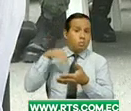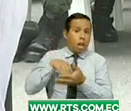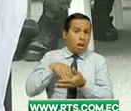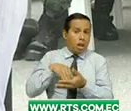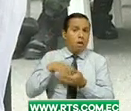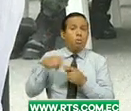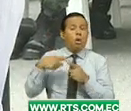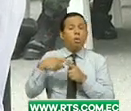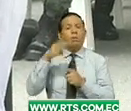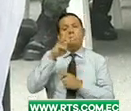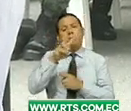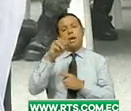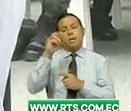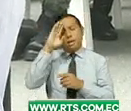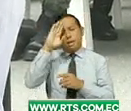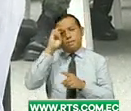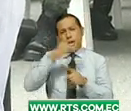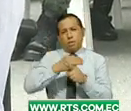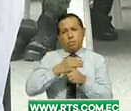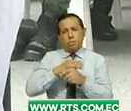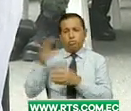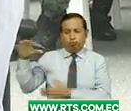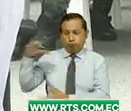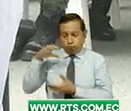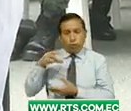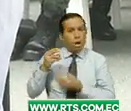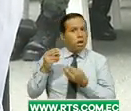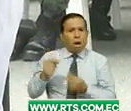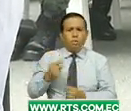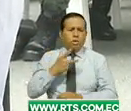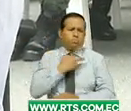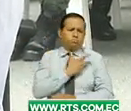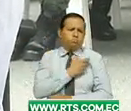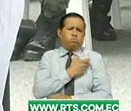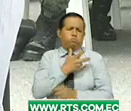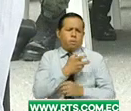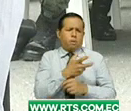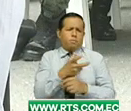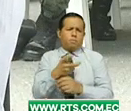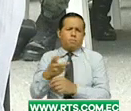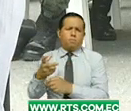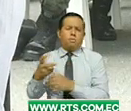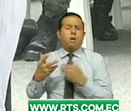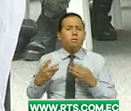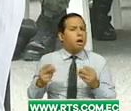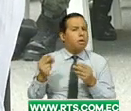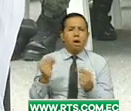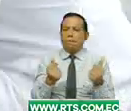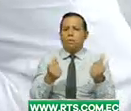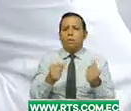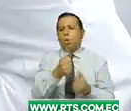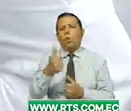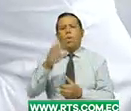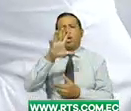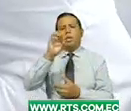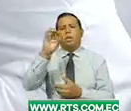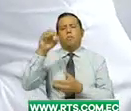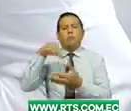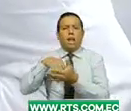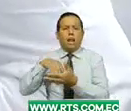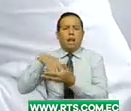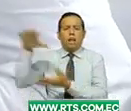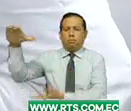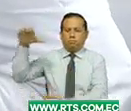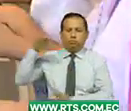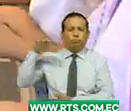de mayo, que serán administradas inmediatamente, y el resto pues fines de mayo las otras 500.000. Este retraso, dice el ministro de